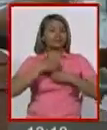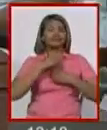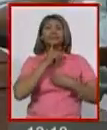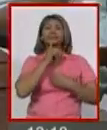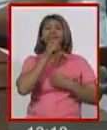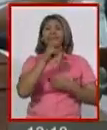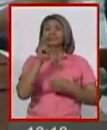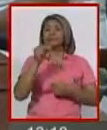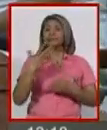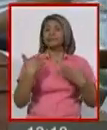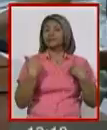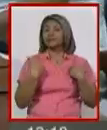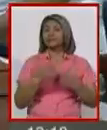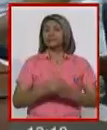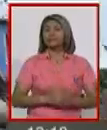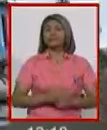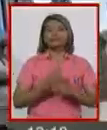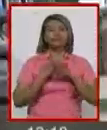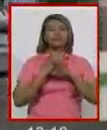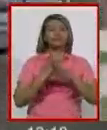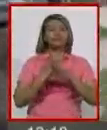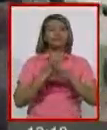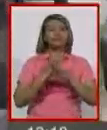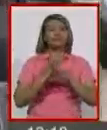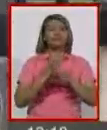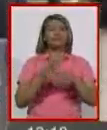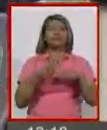movilización y aseguran de que no van a evitar que